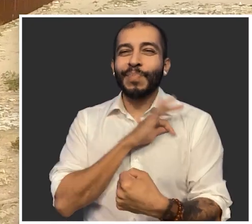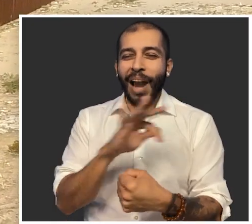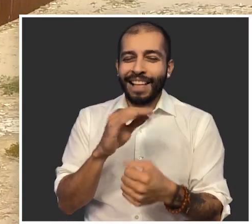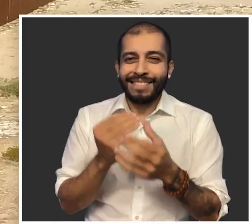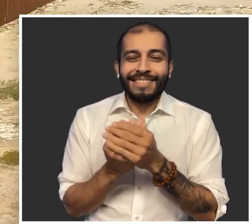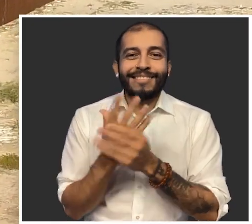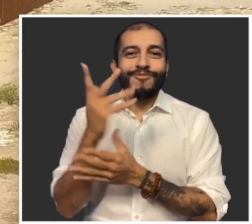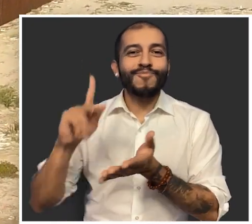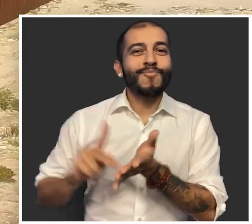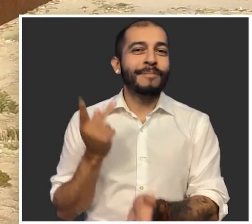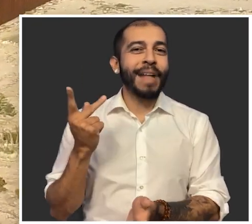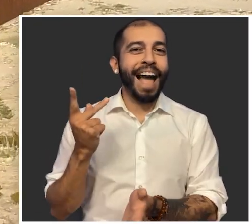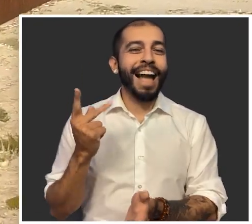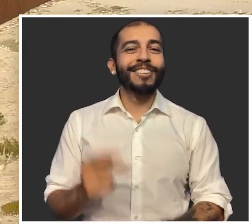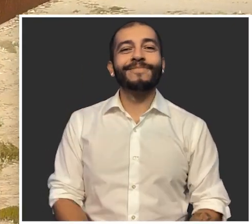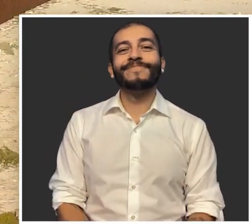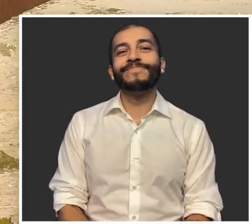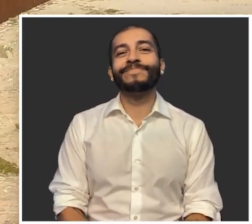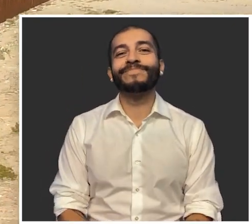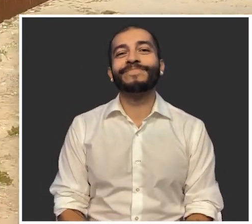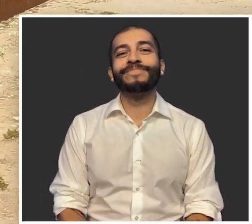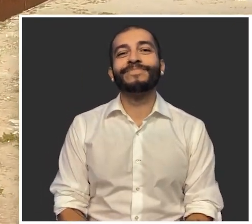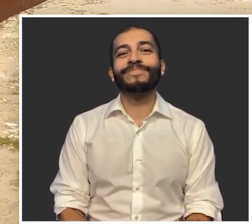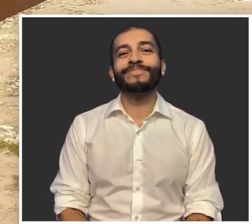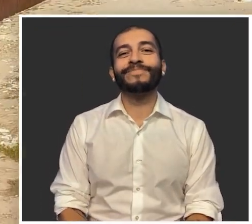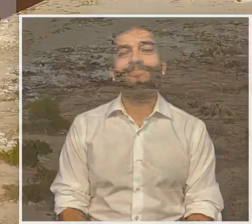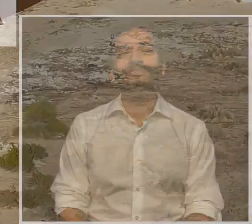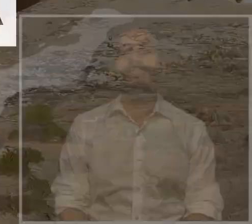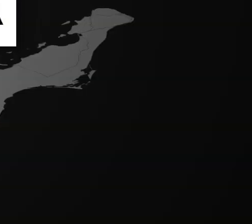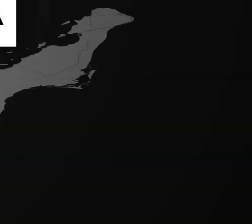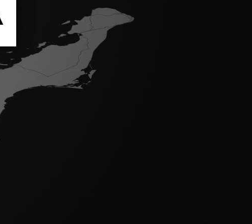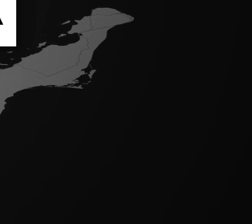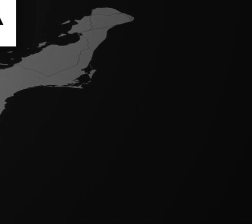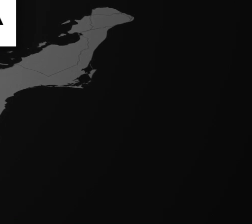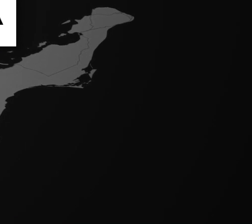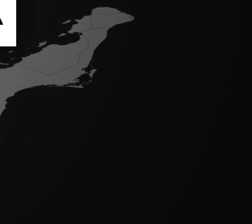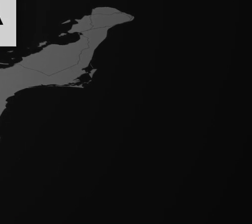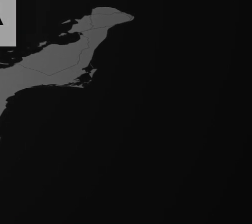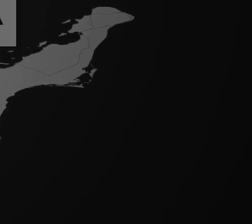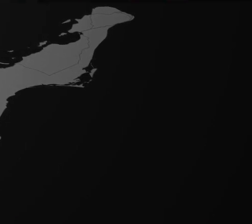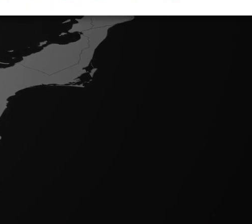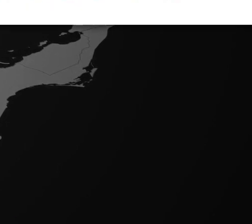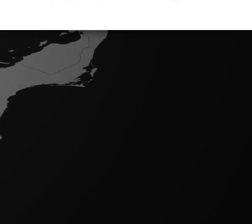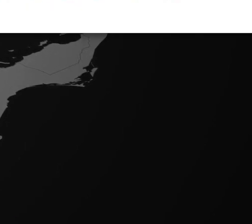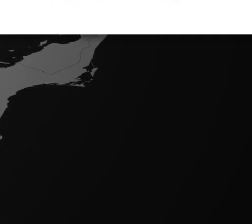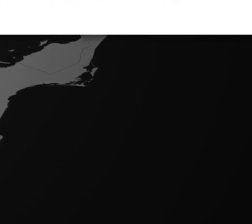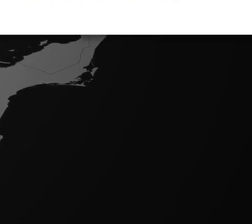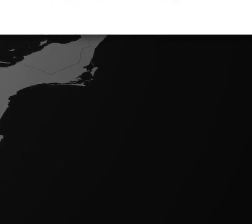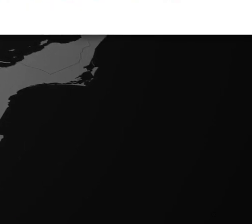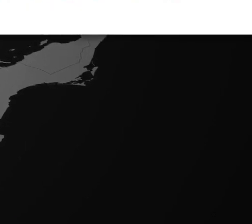tener problemas, entonces podemos realmente crecer a partir de eso. Relatos de la Frontera, producido